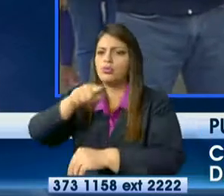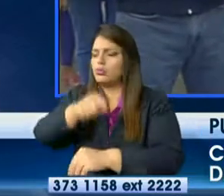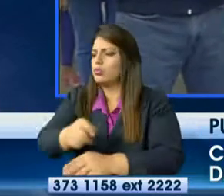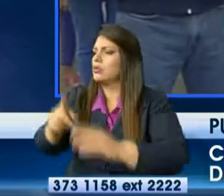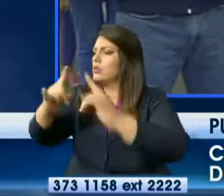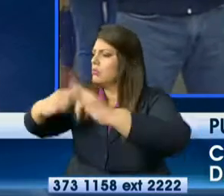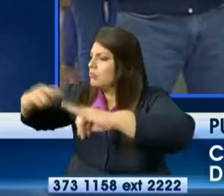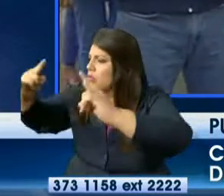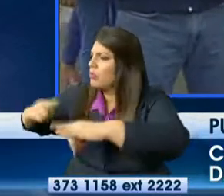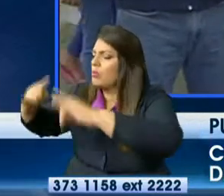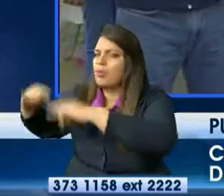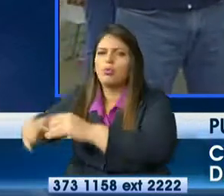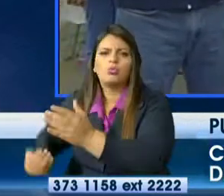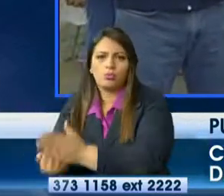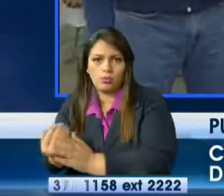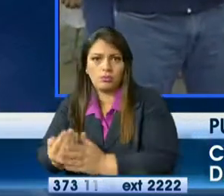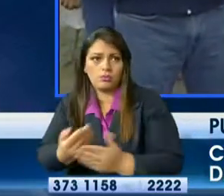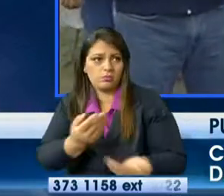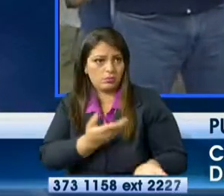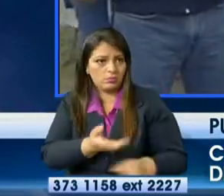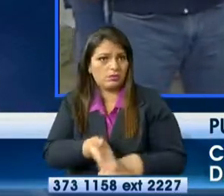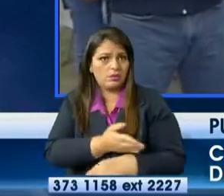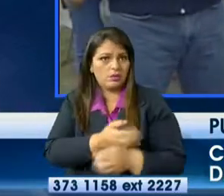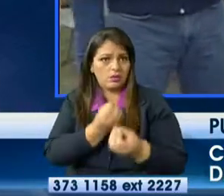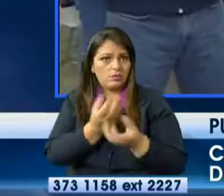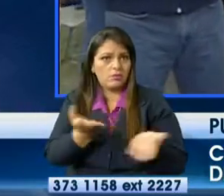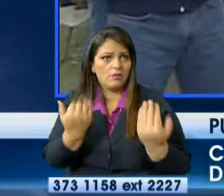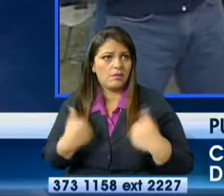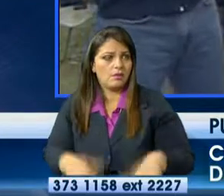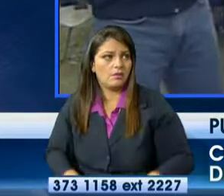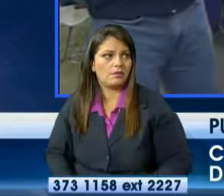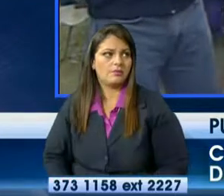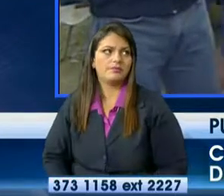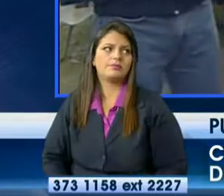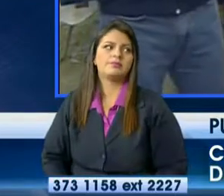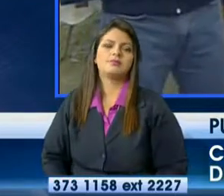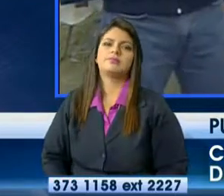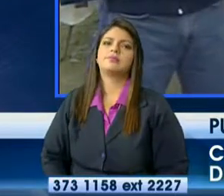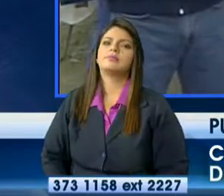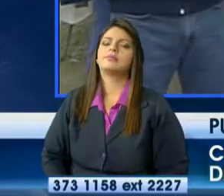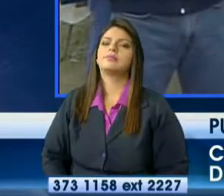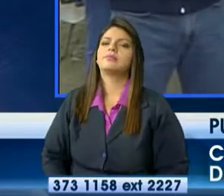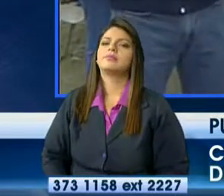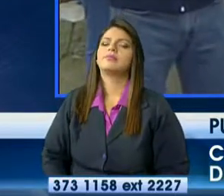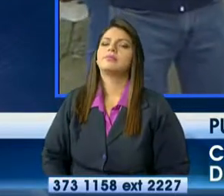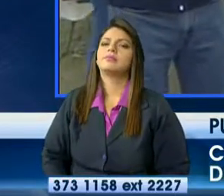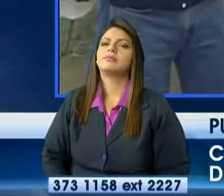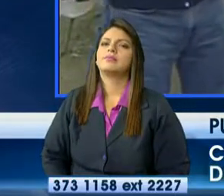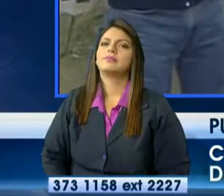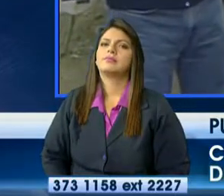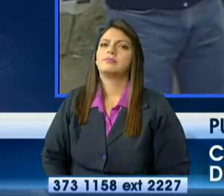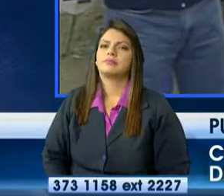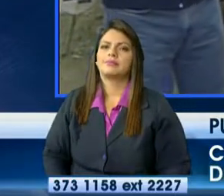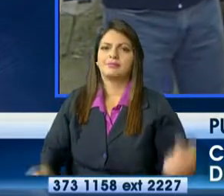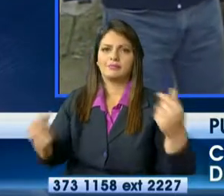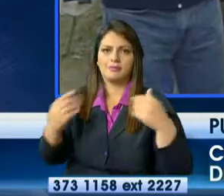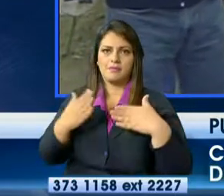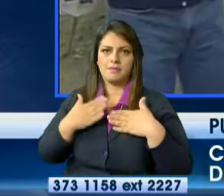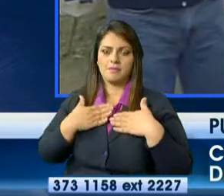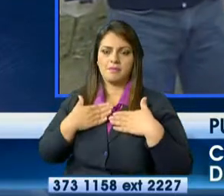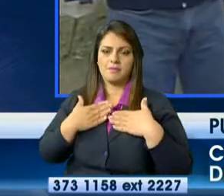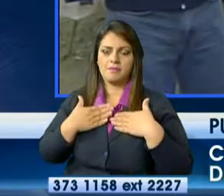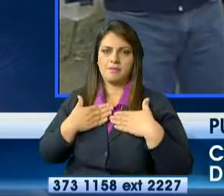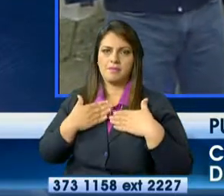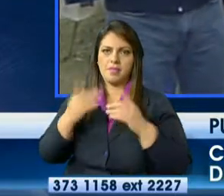las divisiones. ¿Han hecho eso ustedes? ¿Y los planes? En mi despacho, nosotros tenemos una herramienta, obviamente, con